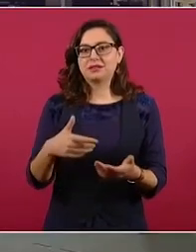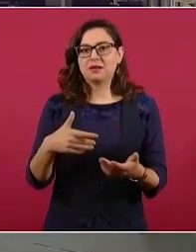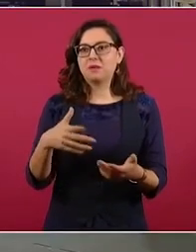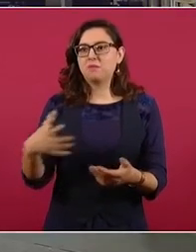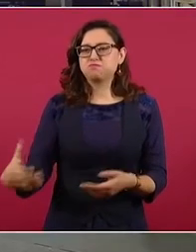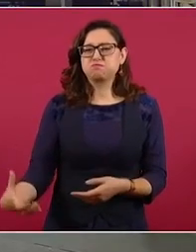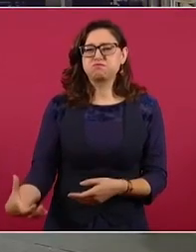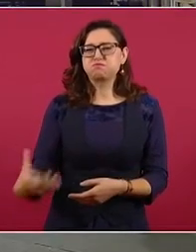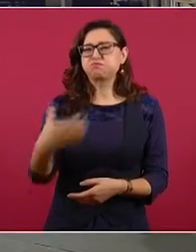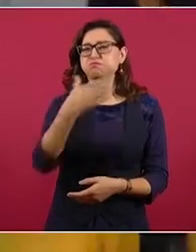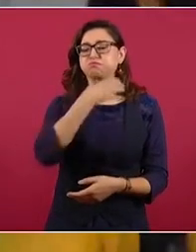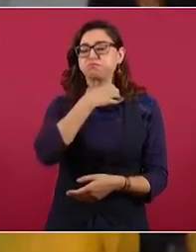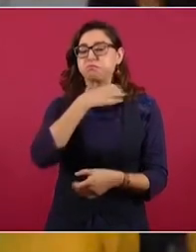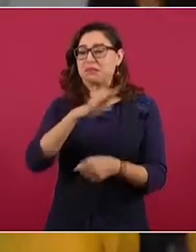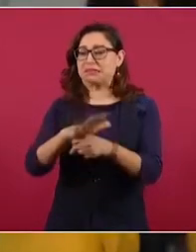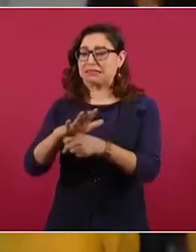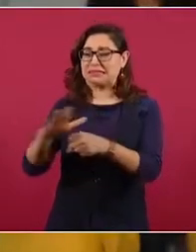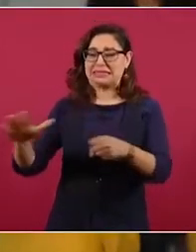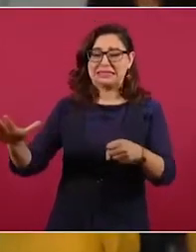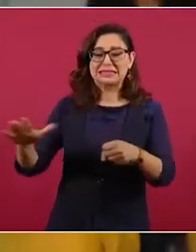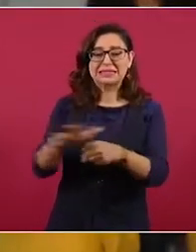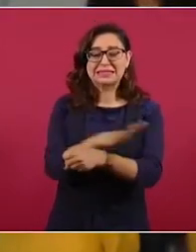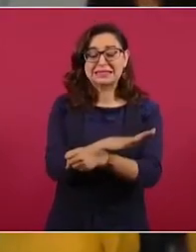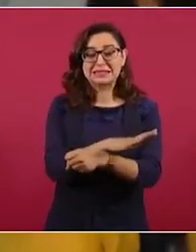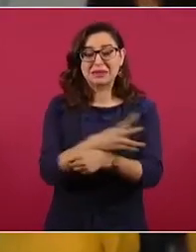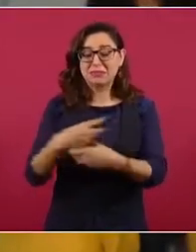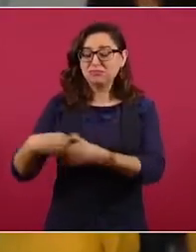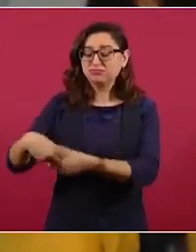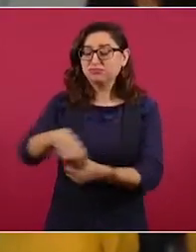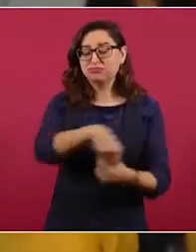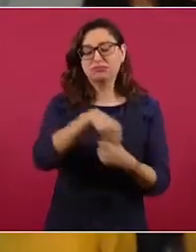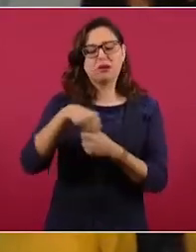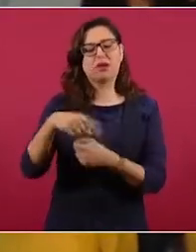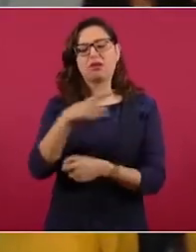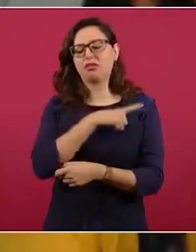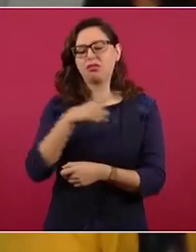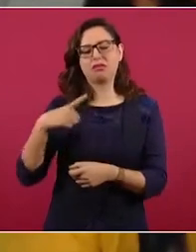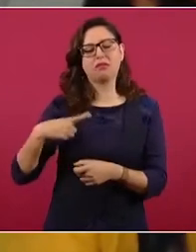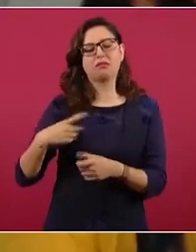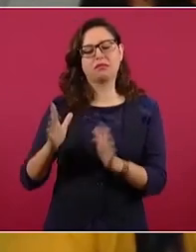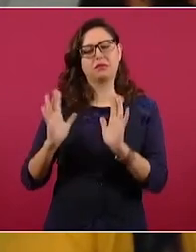esta limitación, esta reducción? Están haciendo el análisis